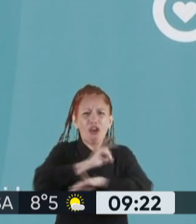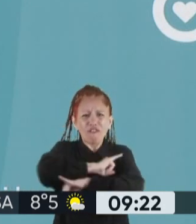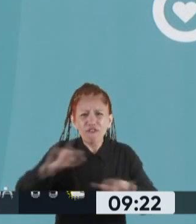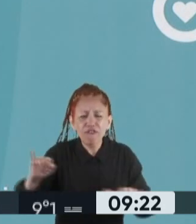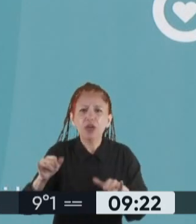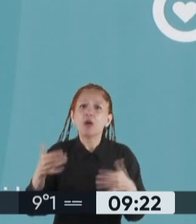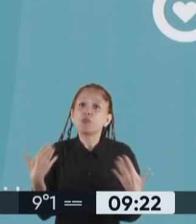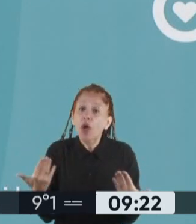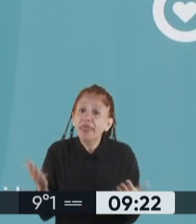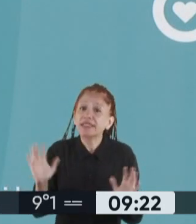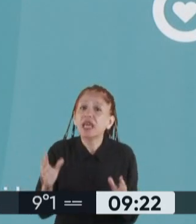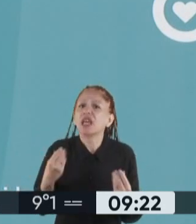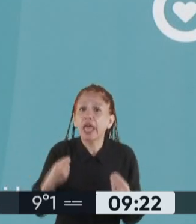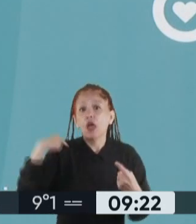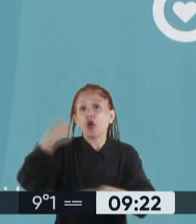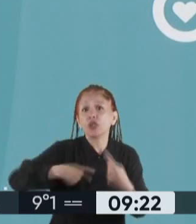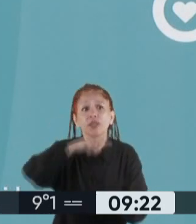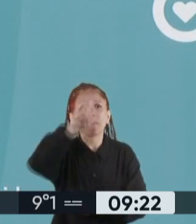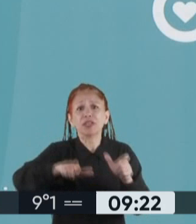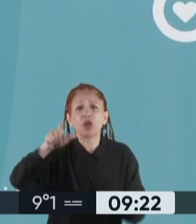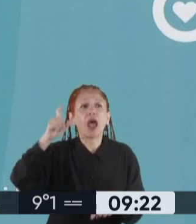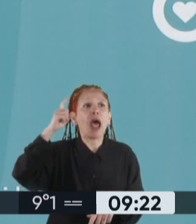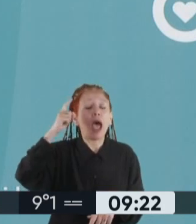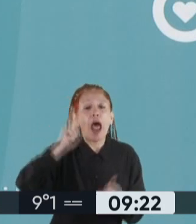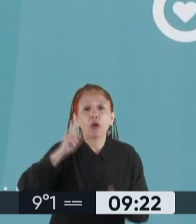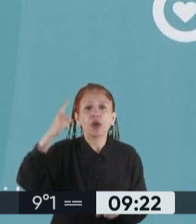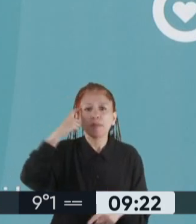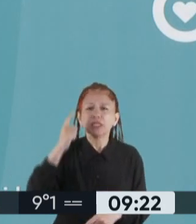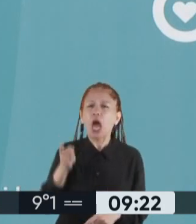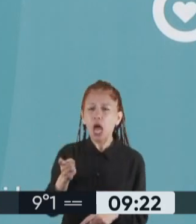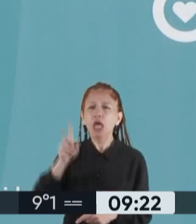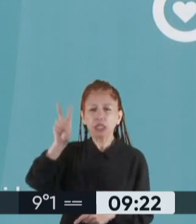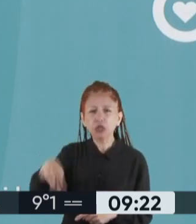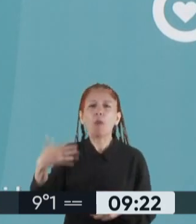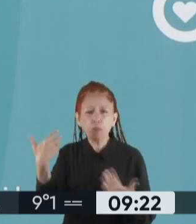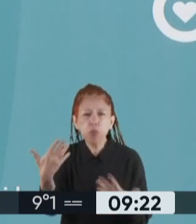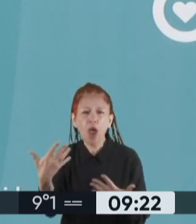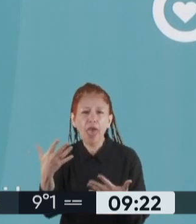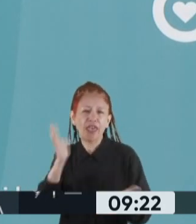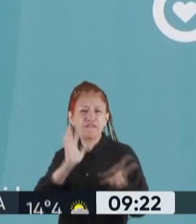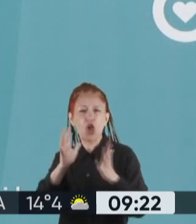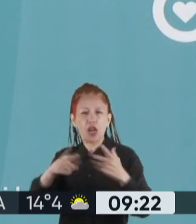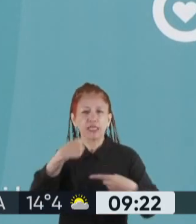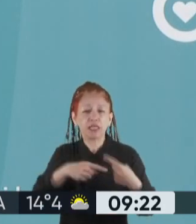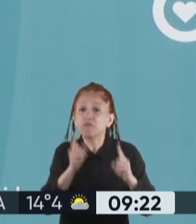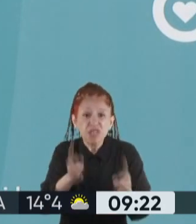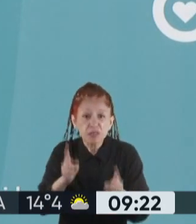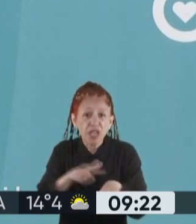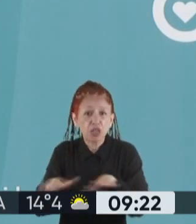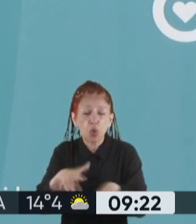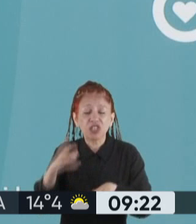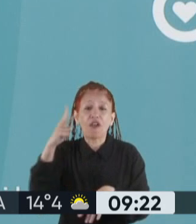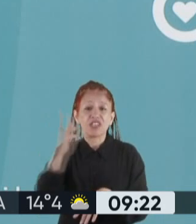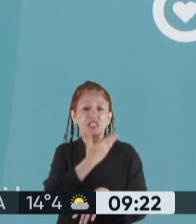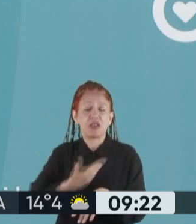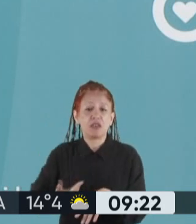algunas personas crean que esto puede pasar a los hechos, y esto fue lo que sucedió en el caso de la vicepresidenta, más allá